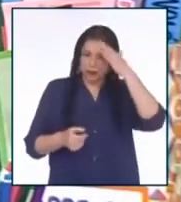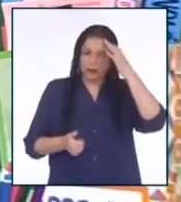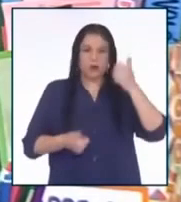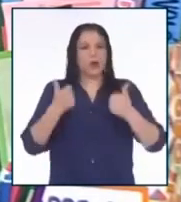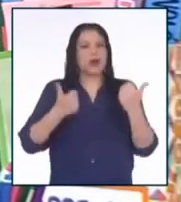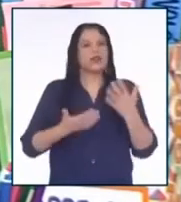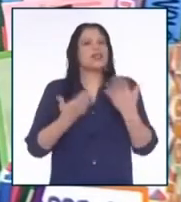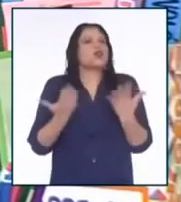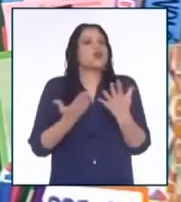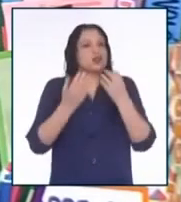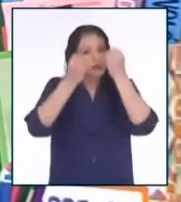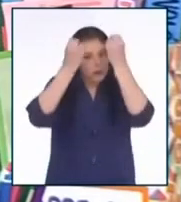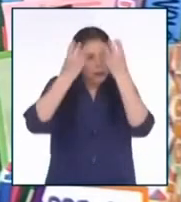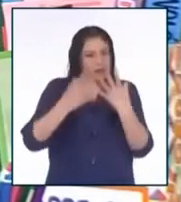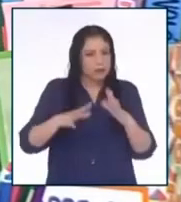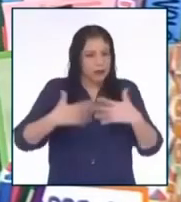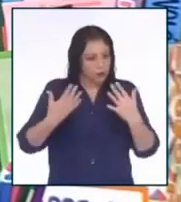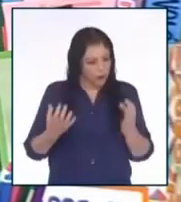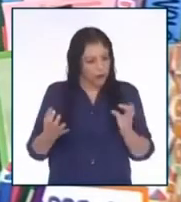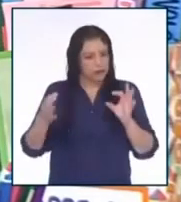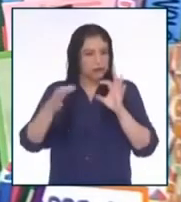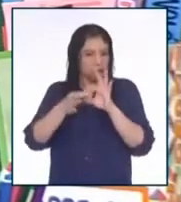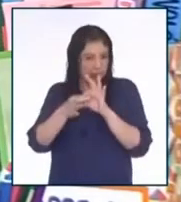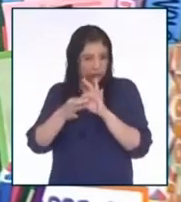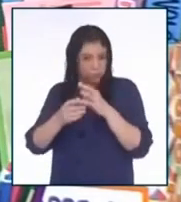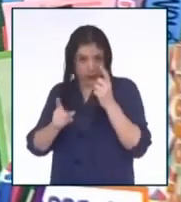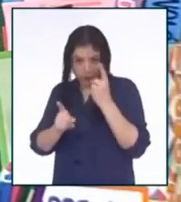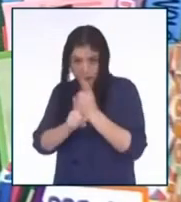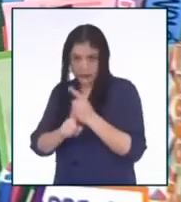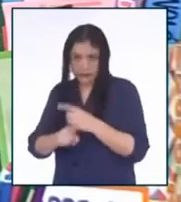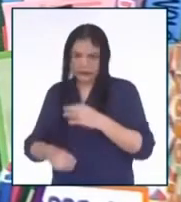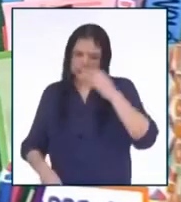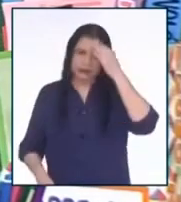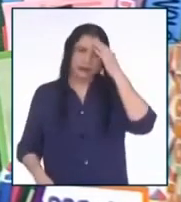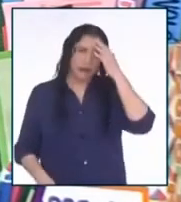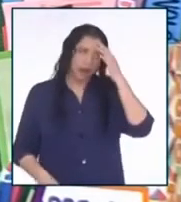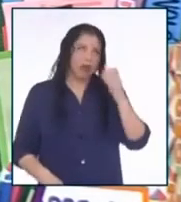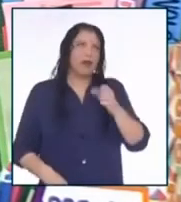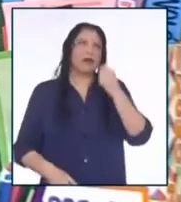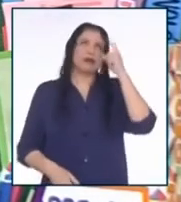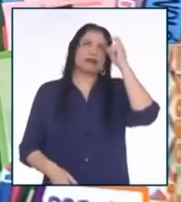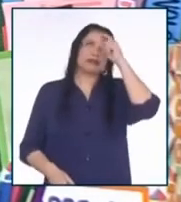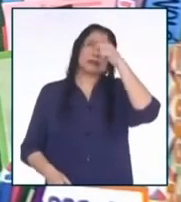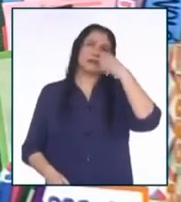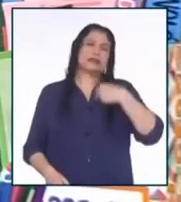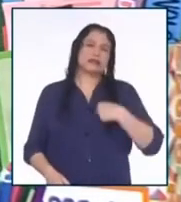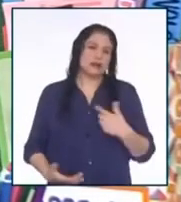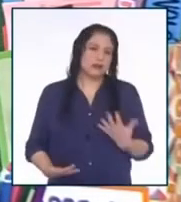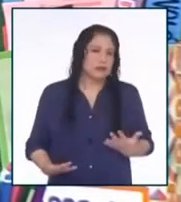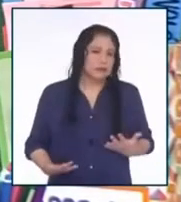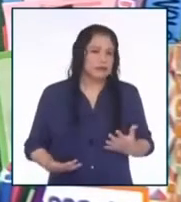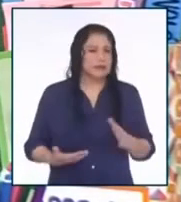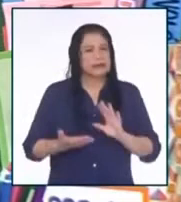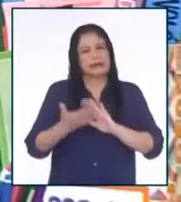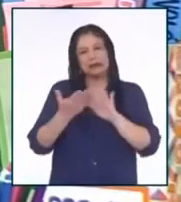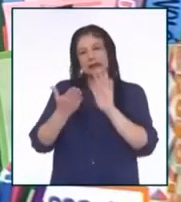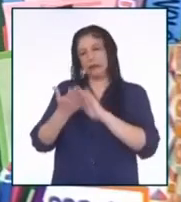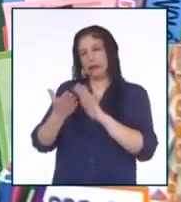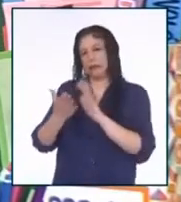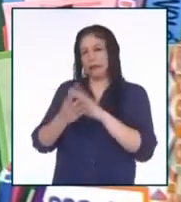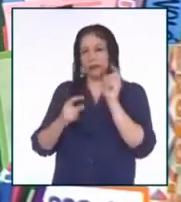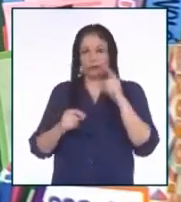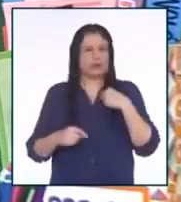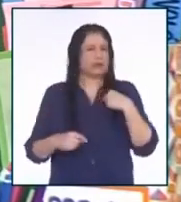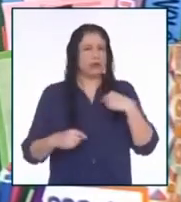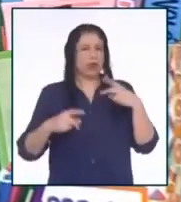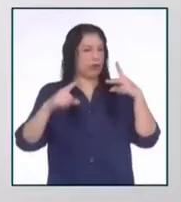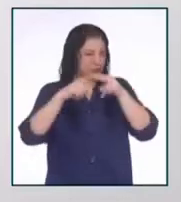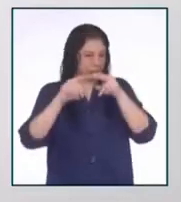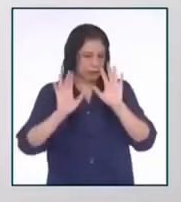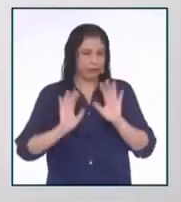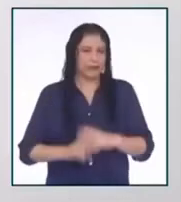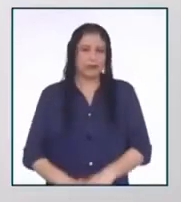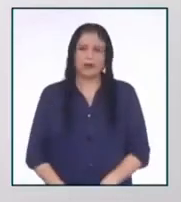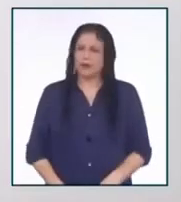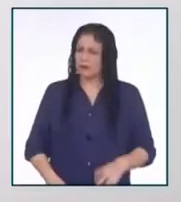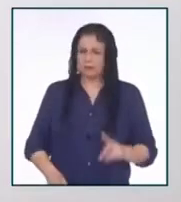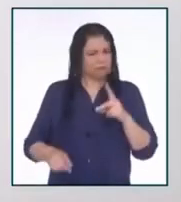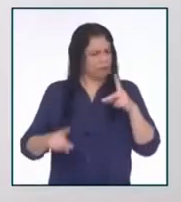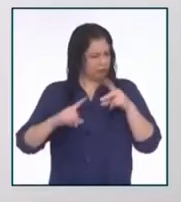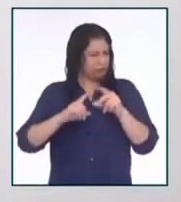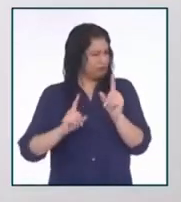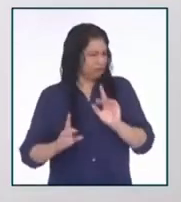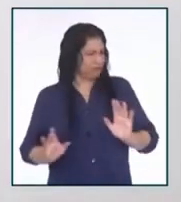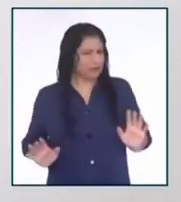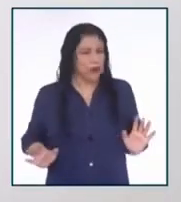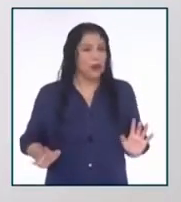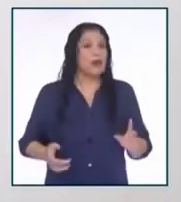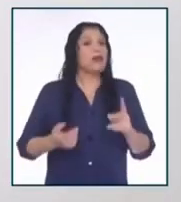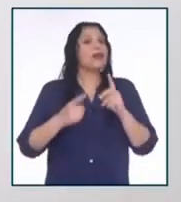de referentes para saber conectarlos. Ya veo que esta es otra dificultad que tengo. Bueno, disculpe, profesora, no la vuelvo a interrumpir más. No me